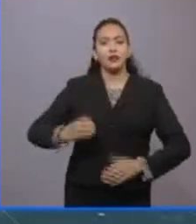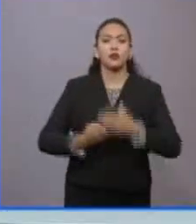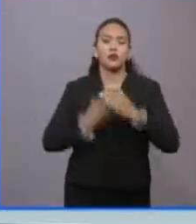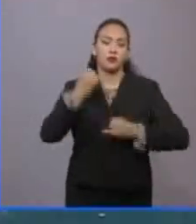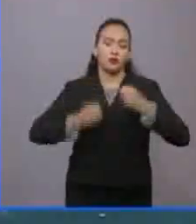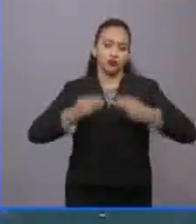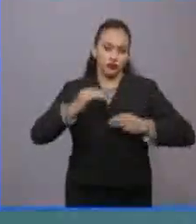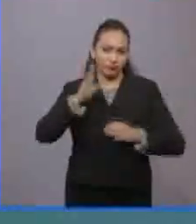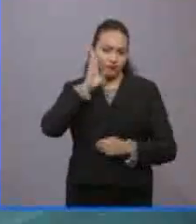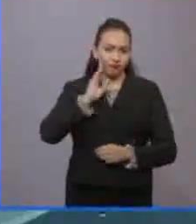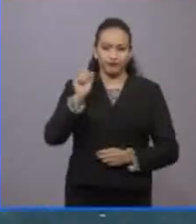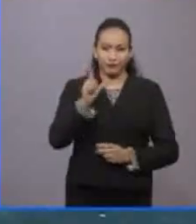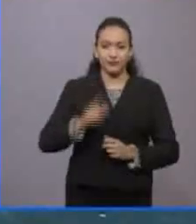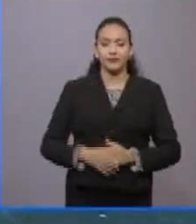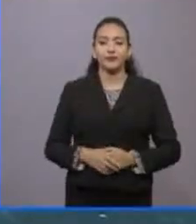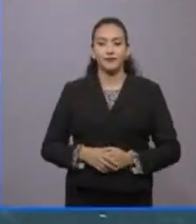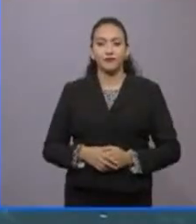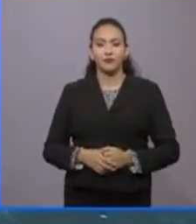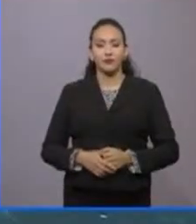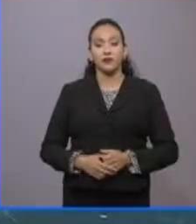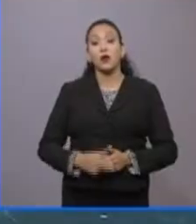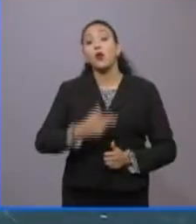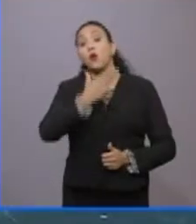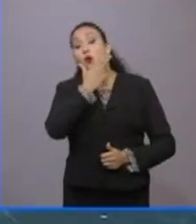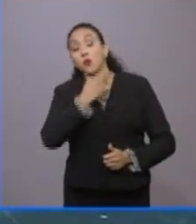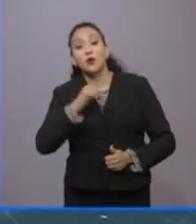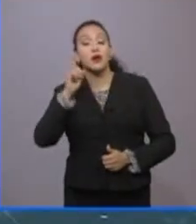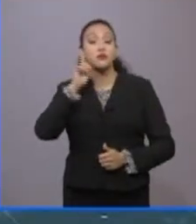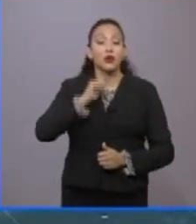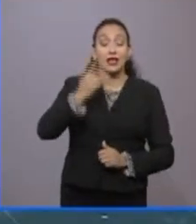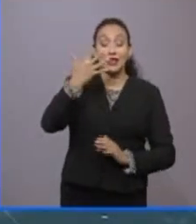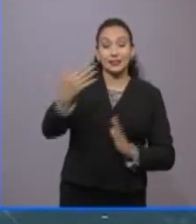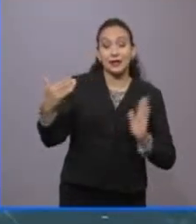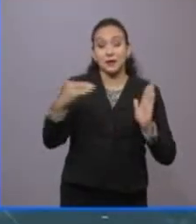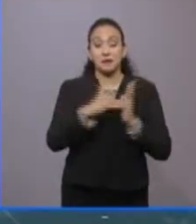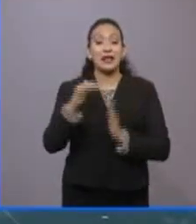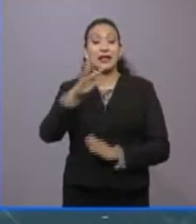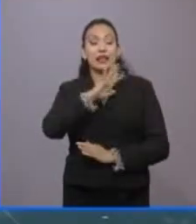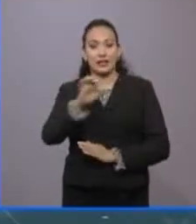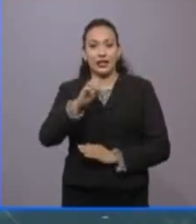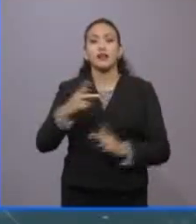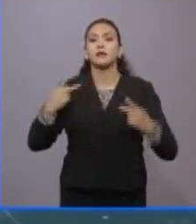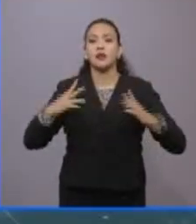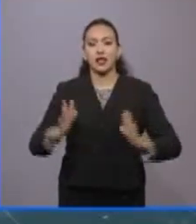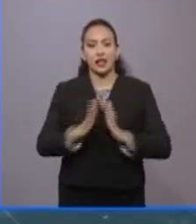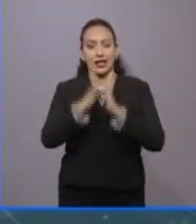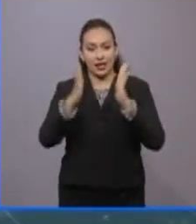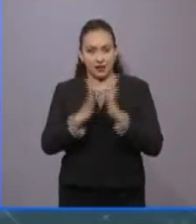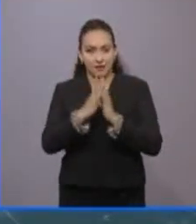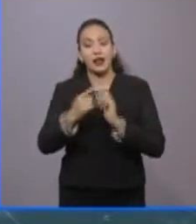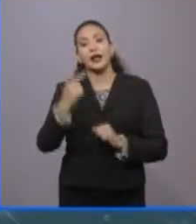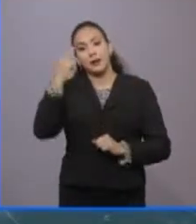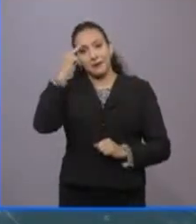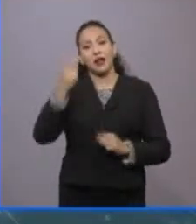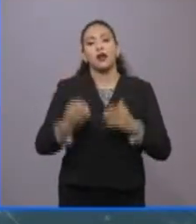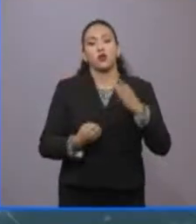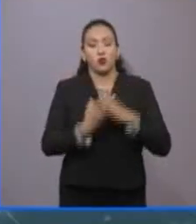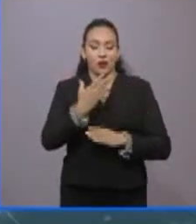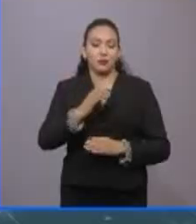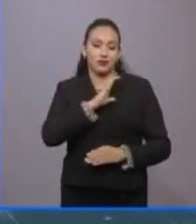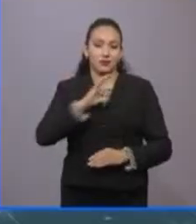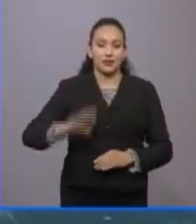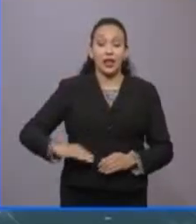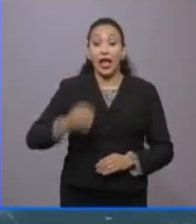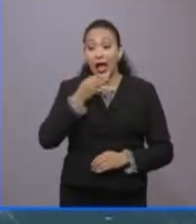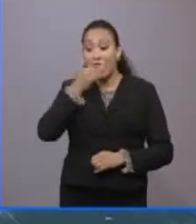judicial. Las y los 5.379 candidatos que participan en la elección judicial deberán reportar al